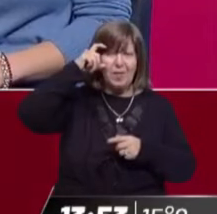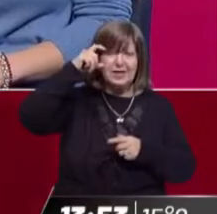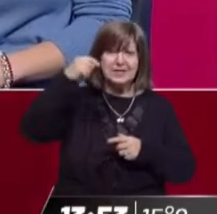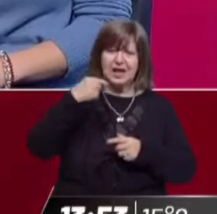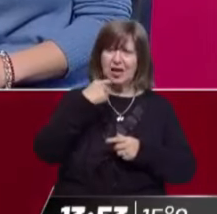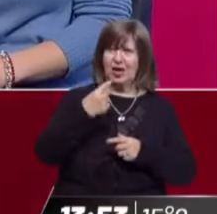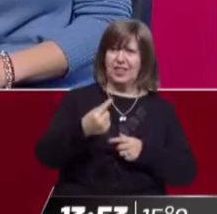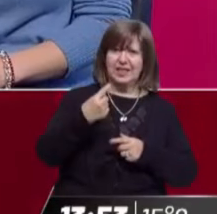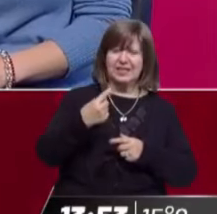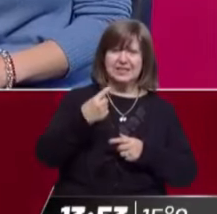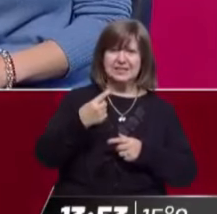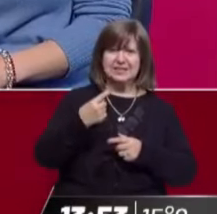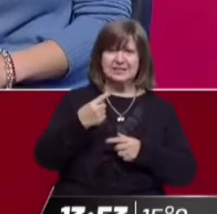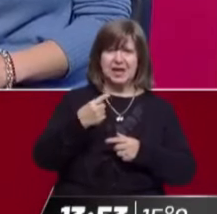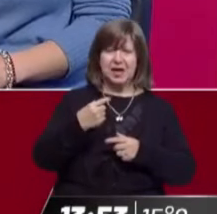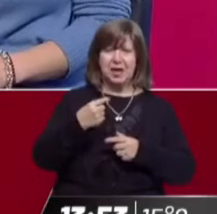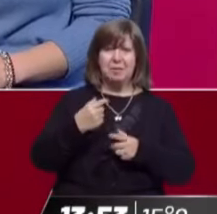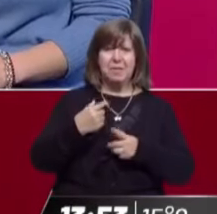que lo habían hackeado